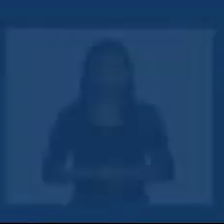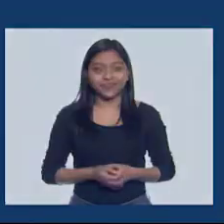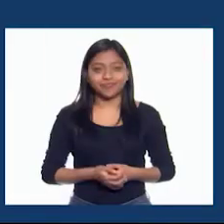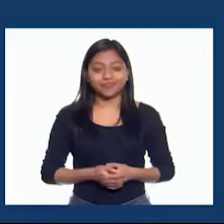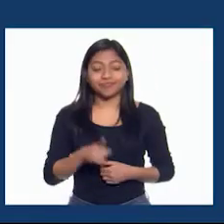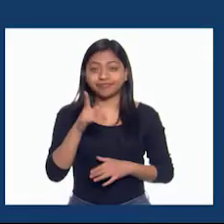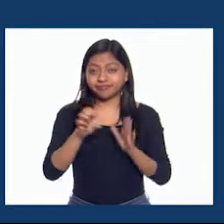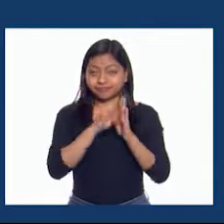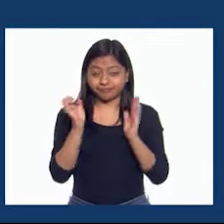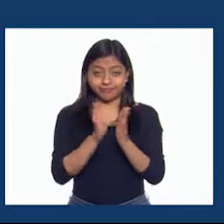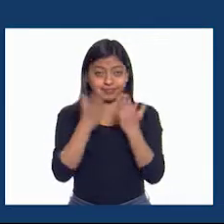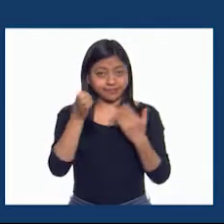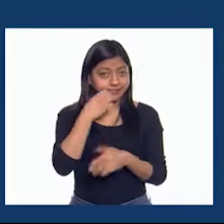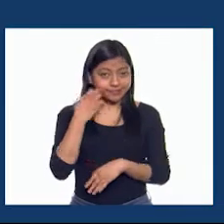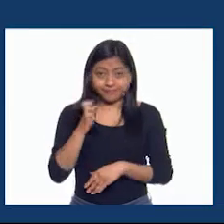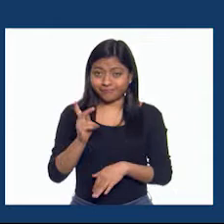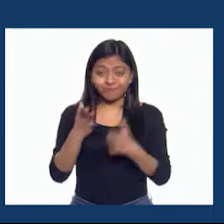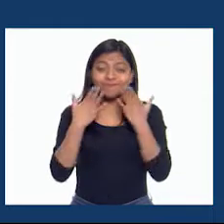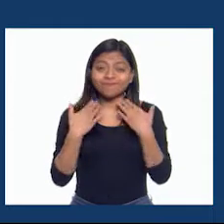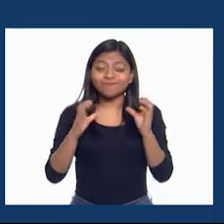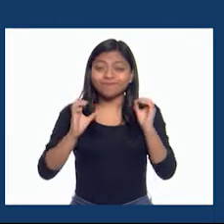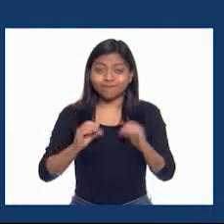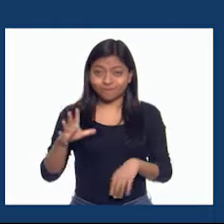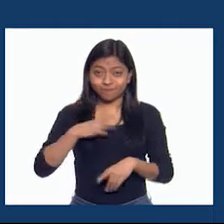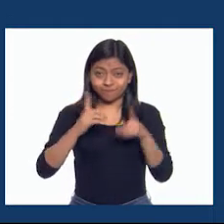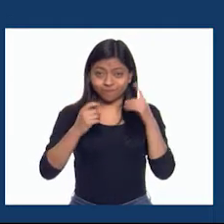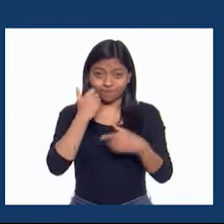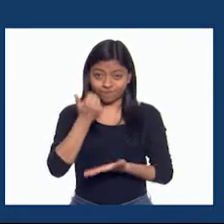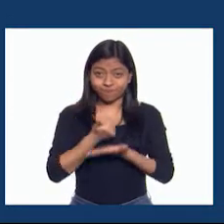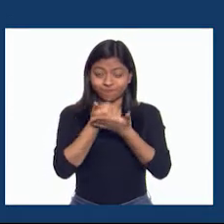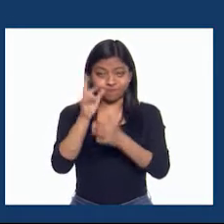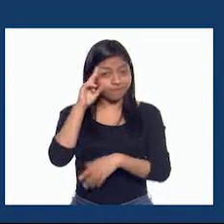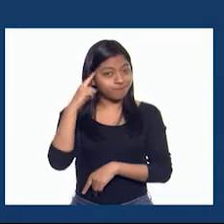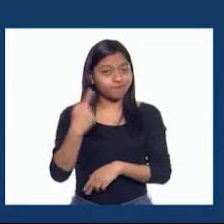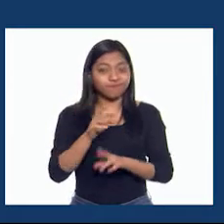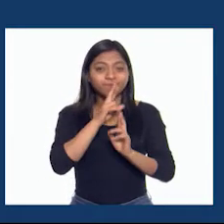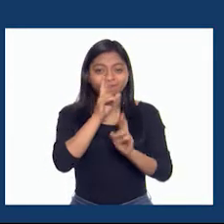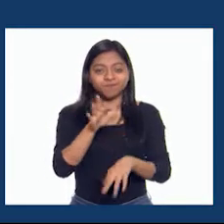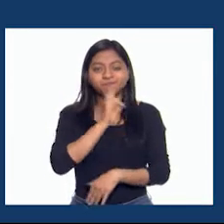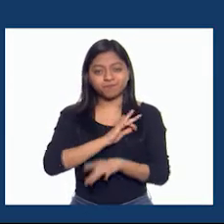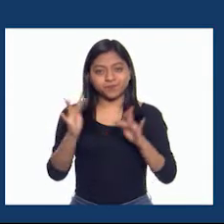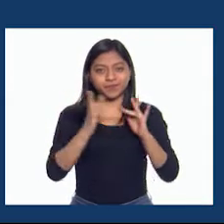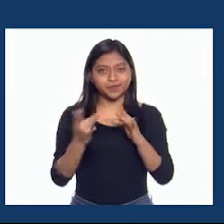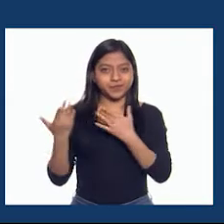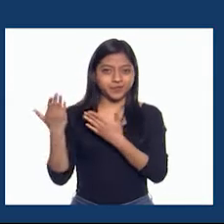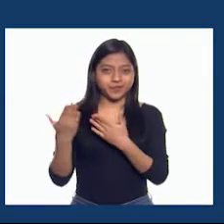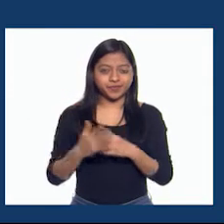Si no tienes el libro de texto o necesitas ayuda para responder las preguntas, contáctanos.